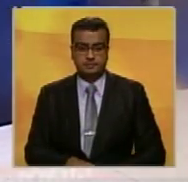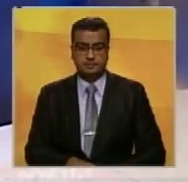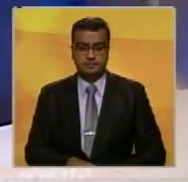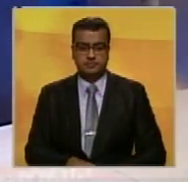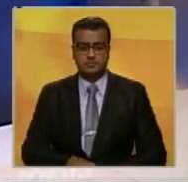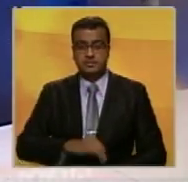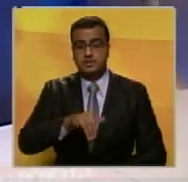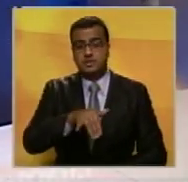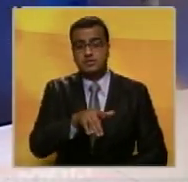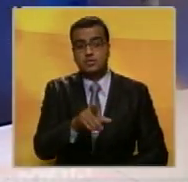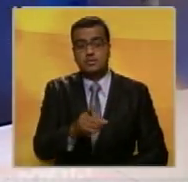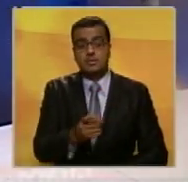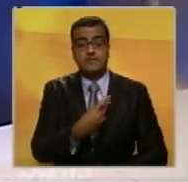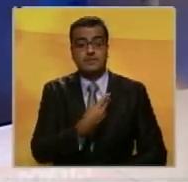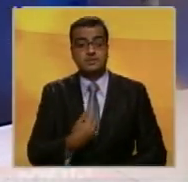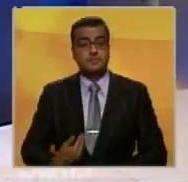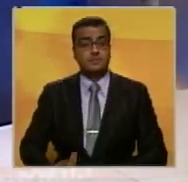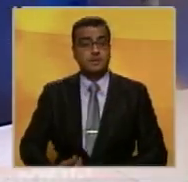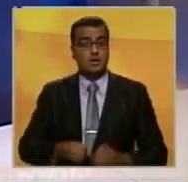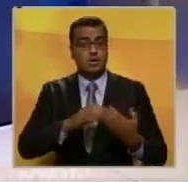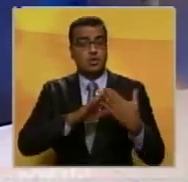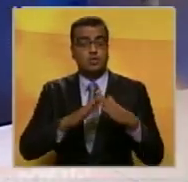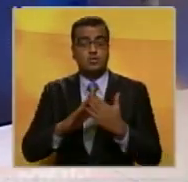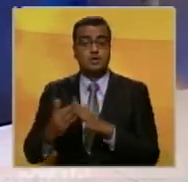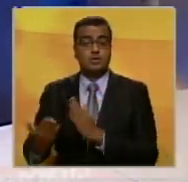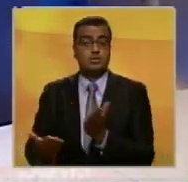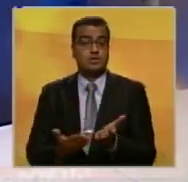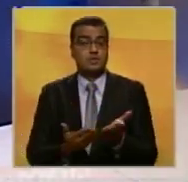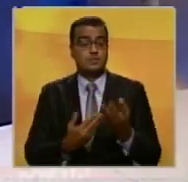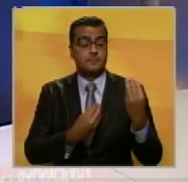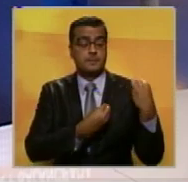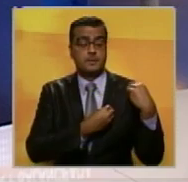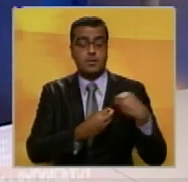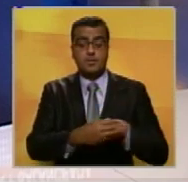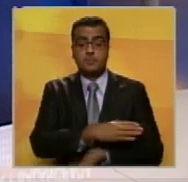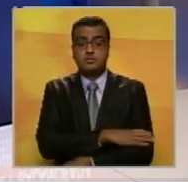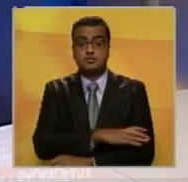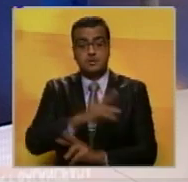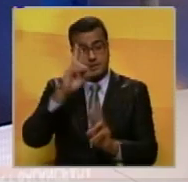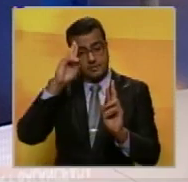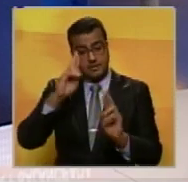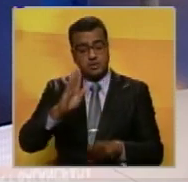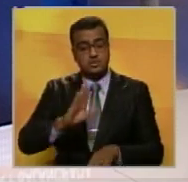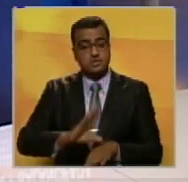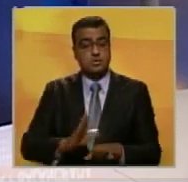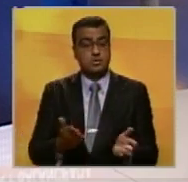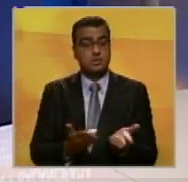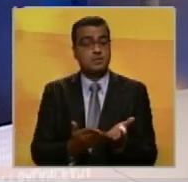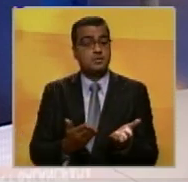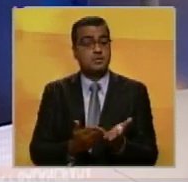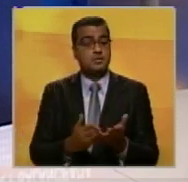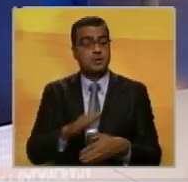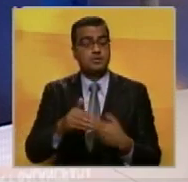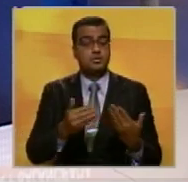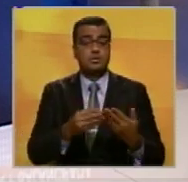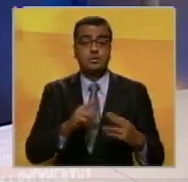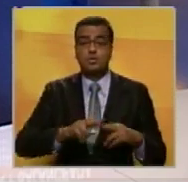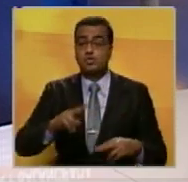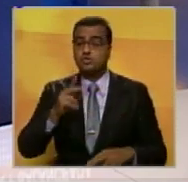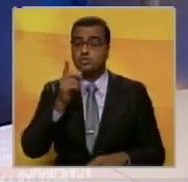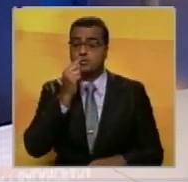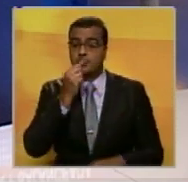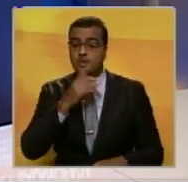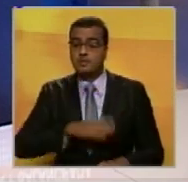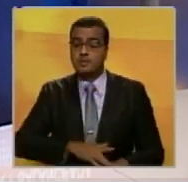Jason Guzmán, viceministro de Comunidades Educativas, exhortó a los líderes de oposición a respetar los centros educativos para que los niños no se vean